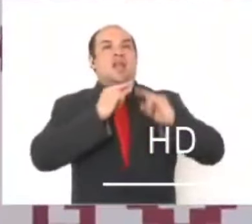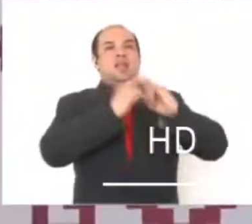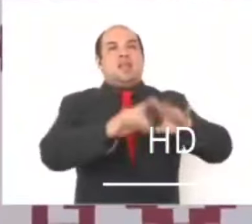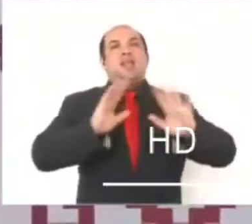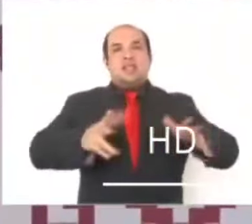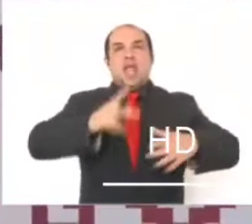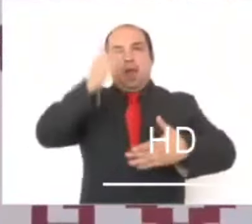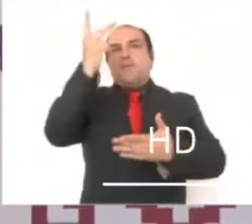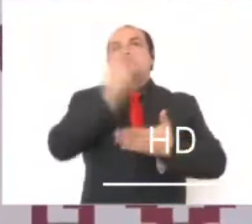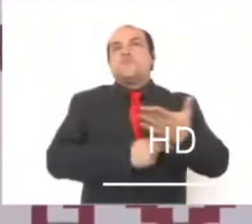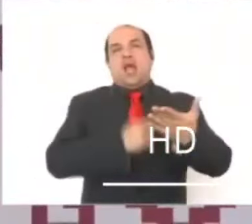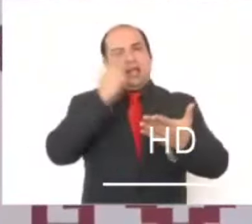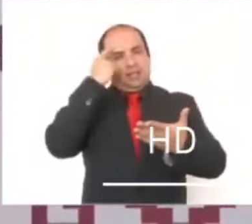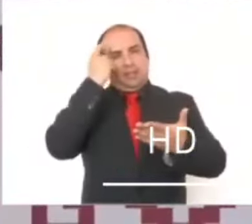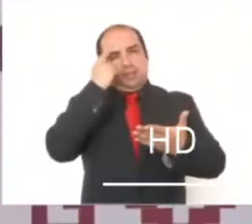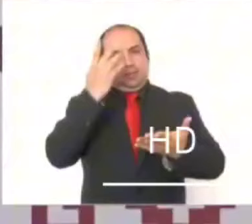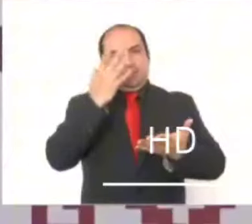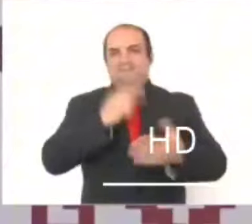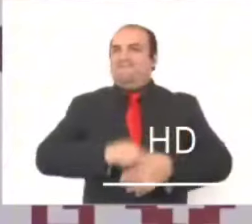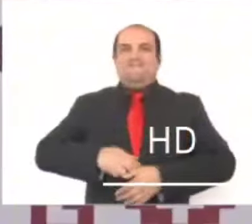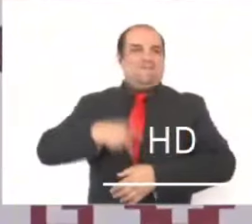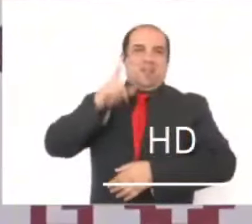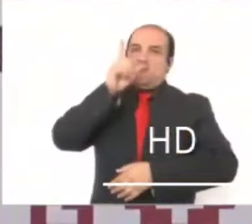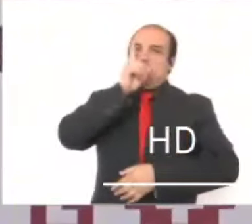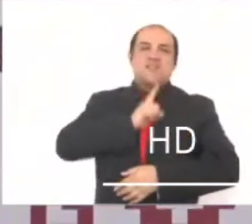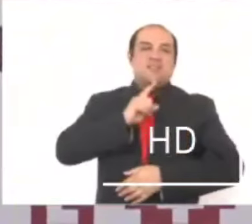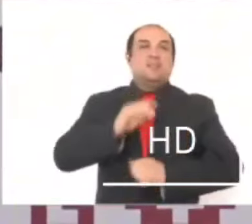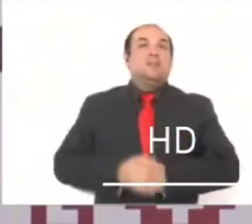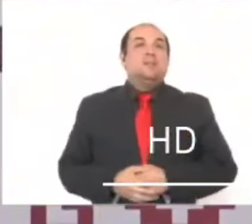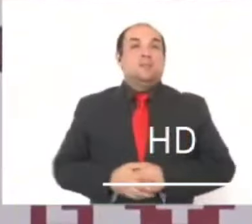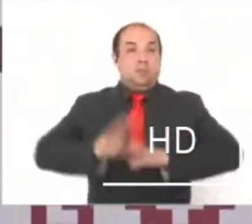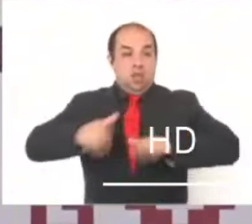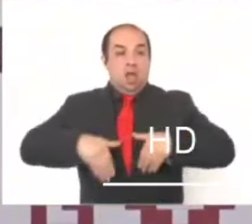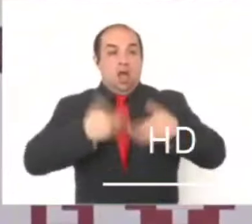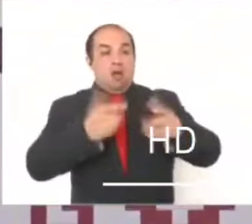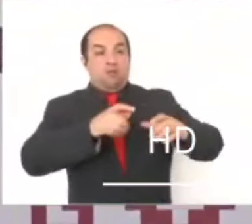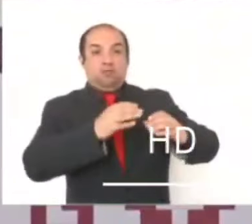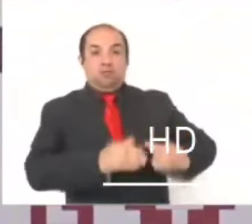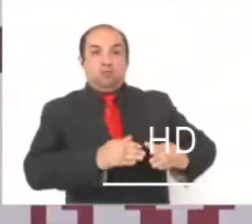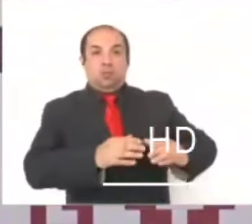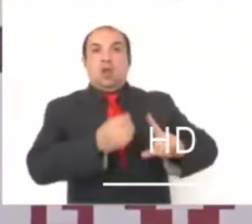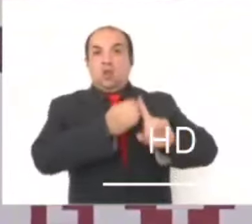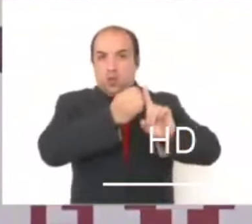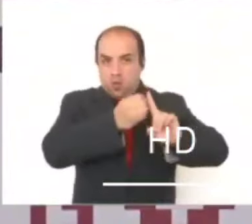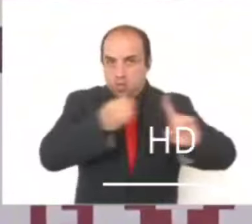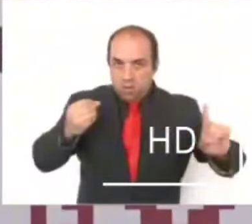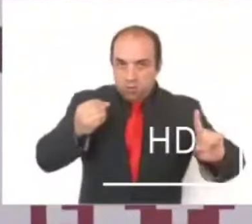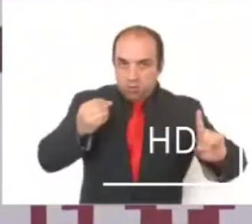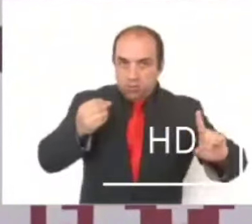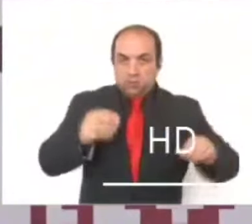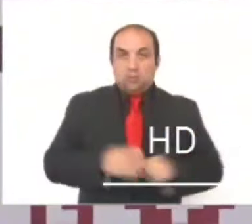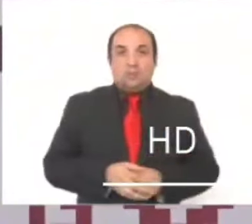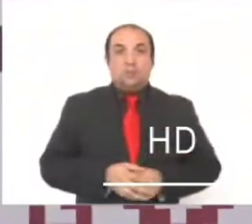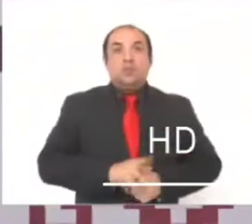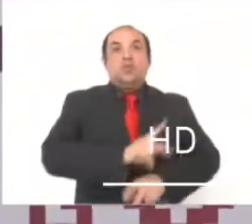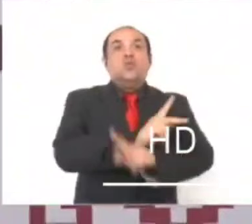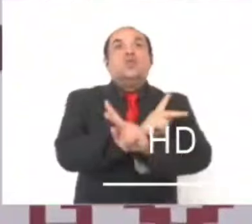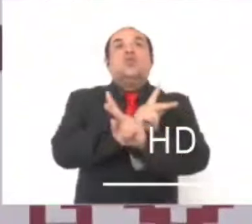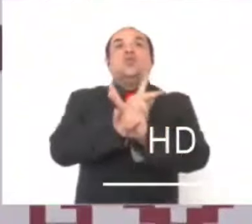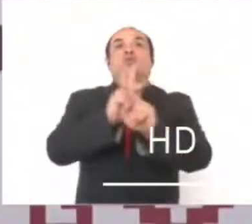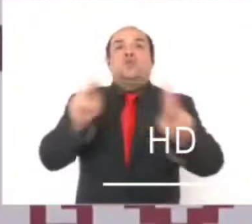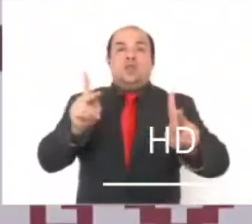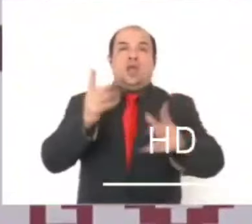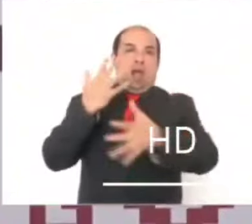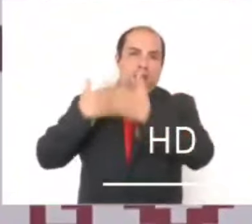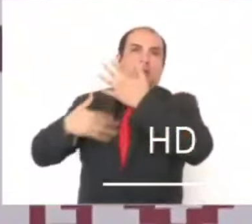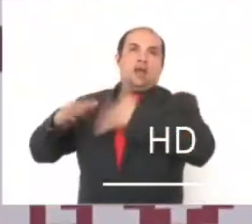la traía planificado. Y no es cierto. Entonces ya afuera nos organizamos y todos ustedes, los